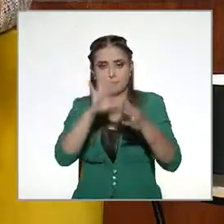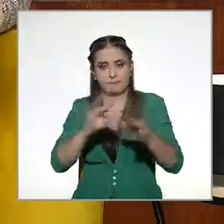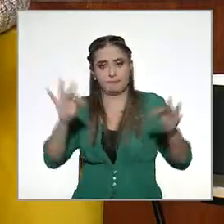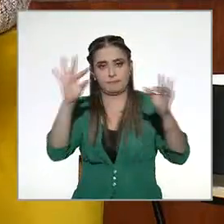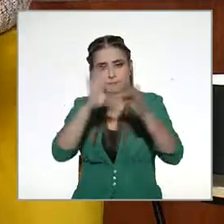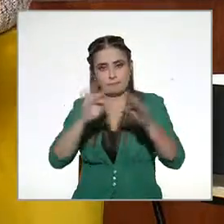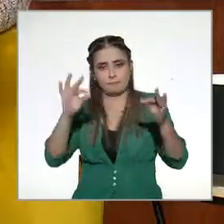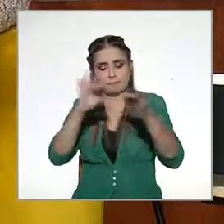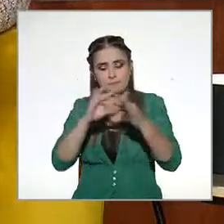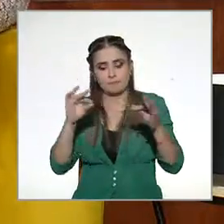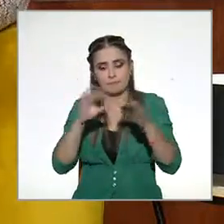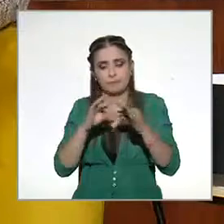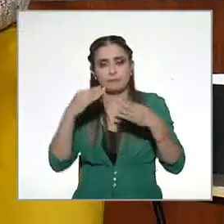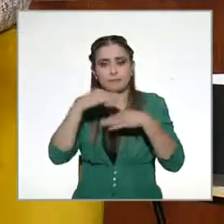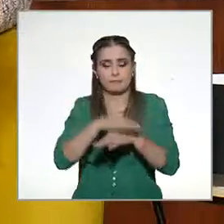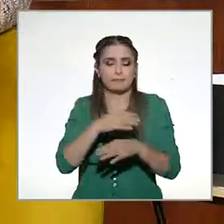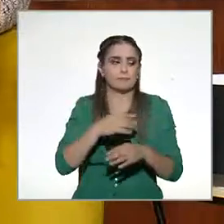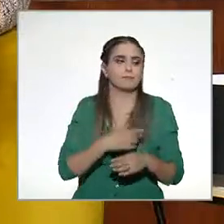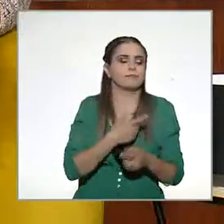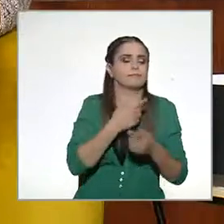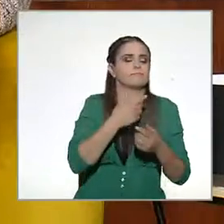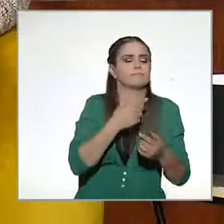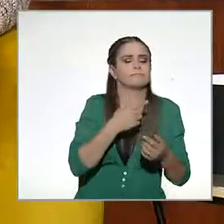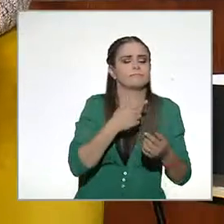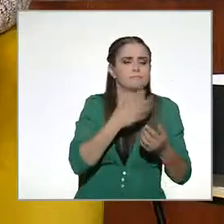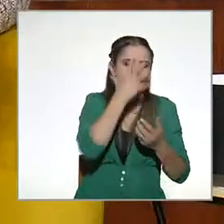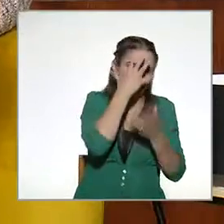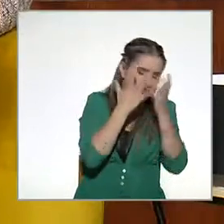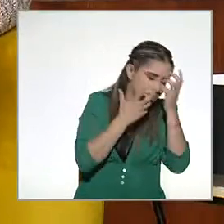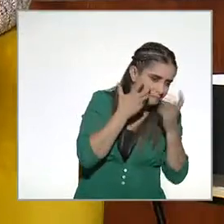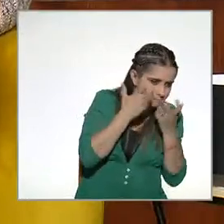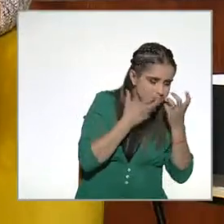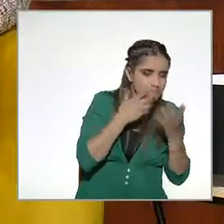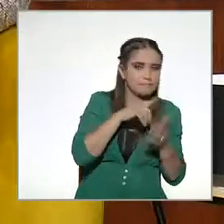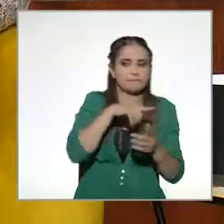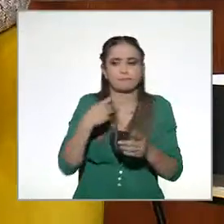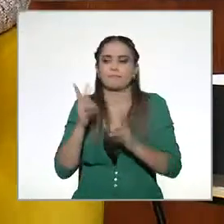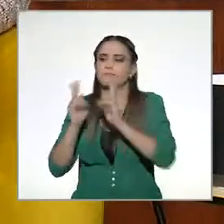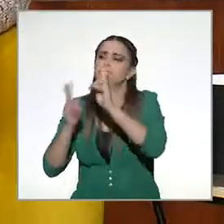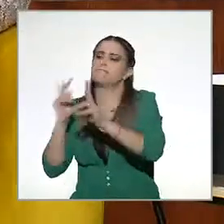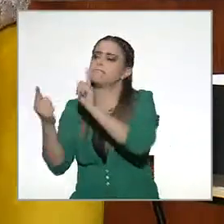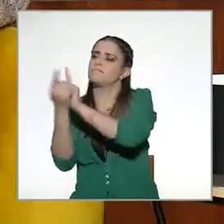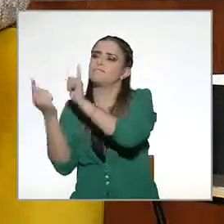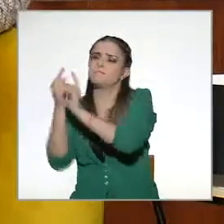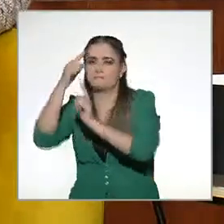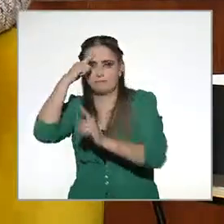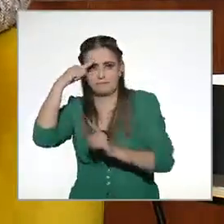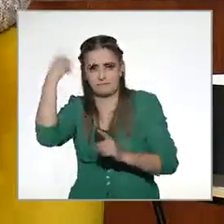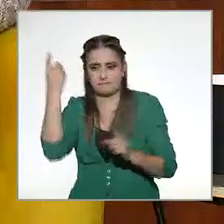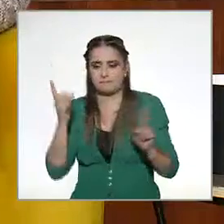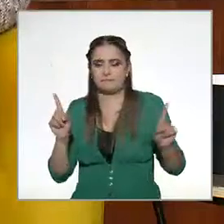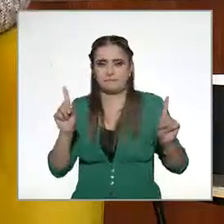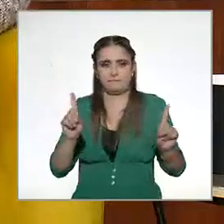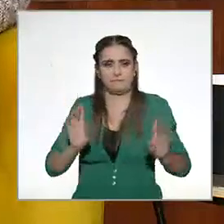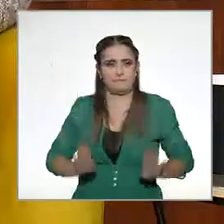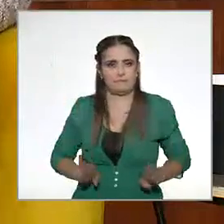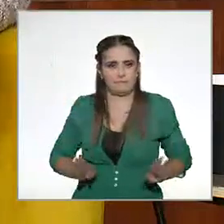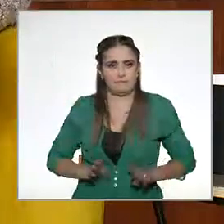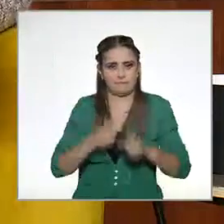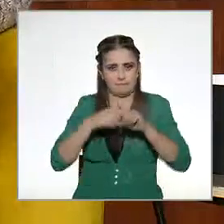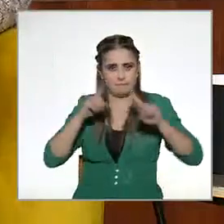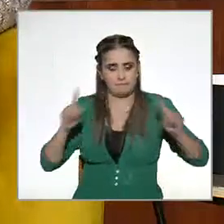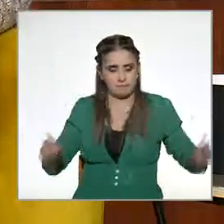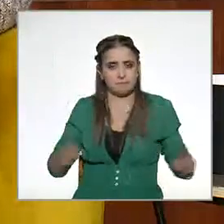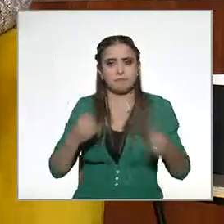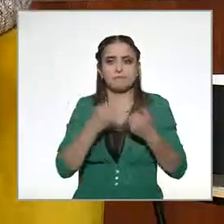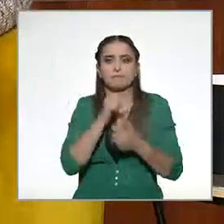extroversión e introversión, lanza estos términos, empiezan también a generarse algunas teorías